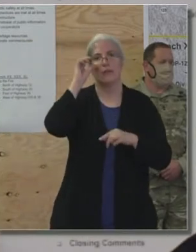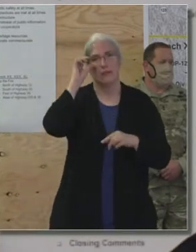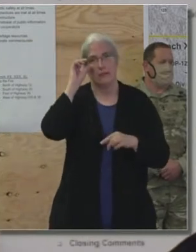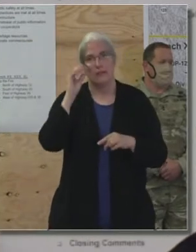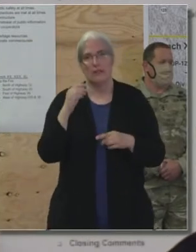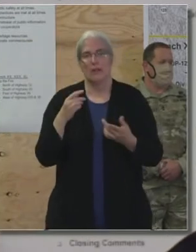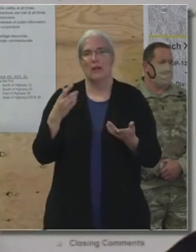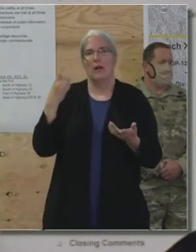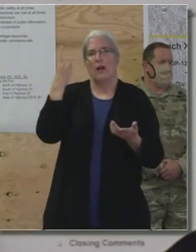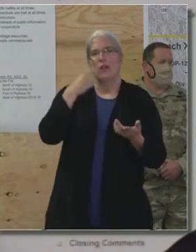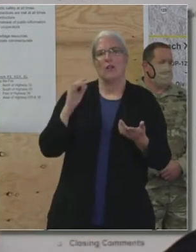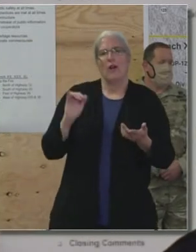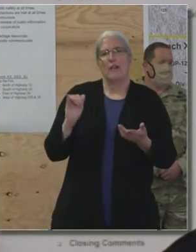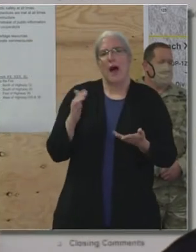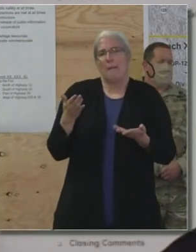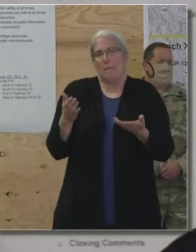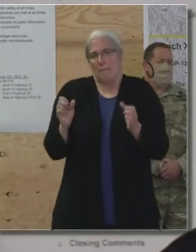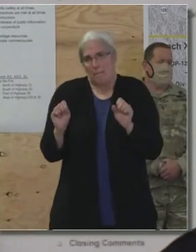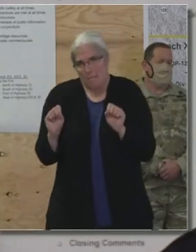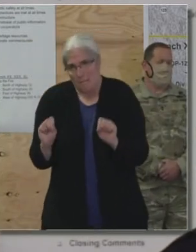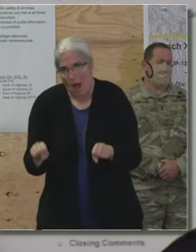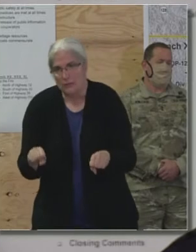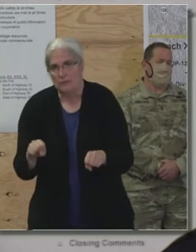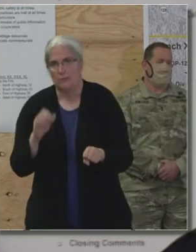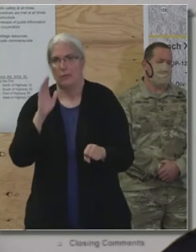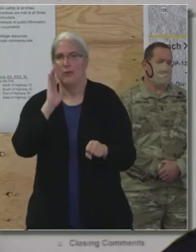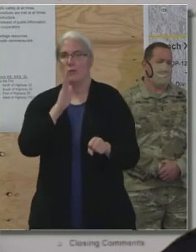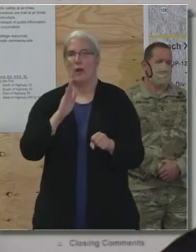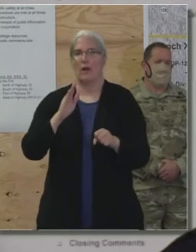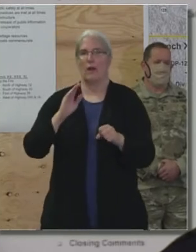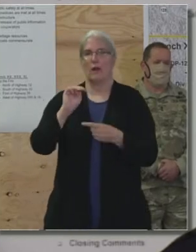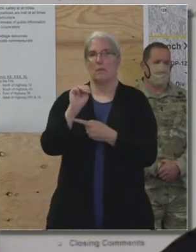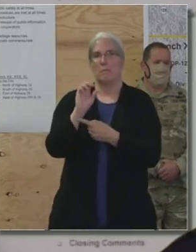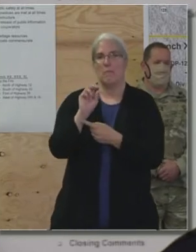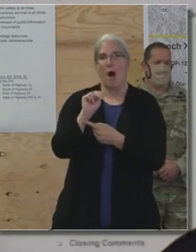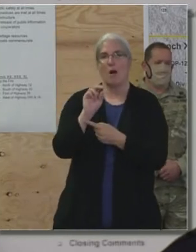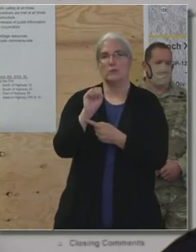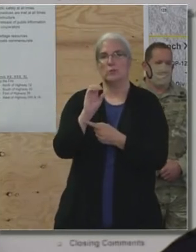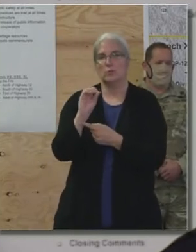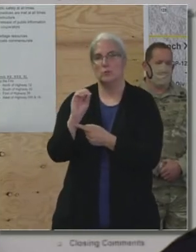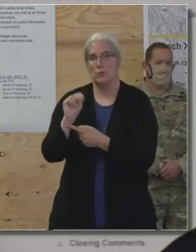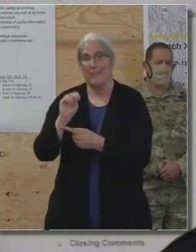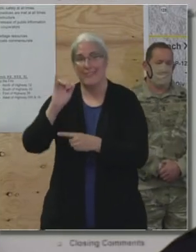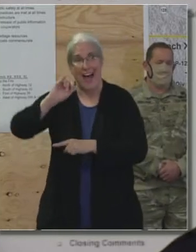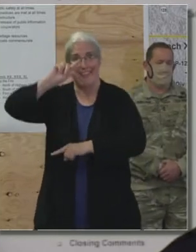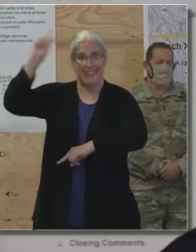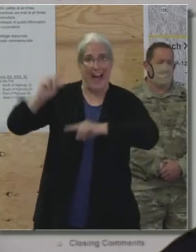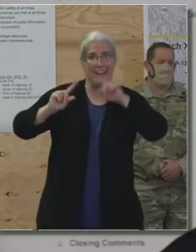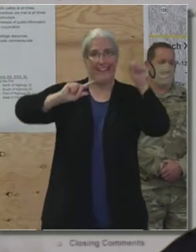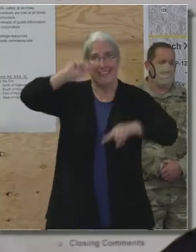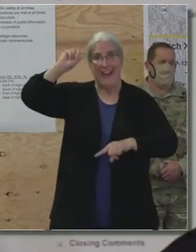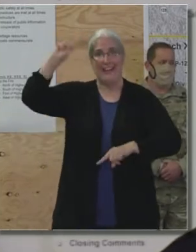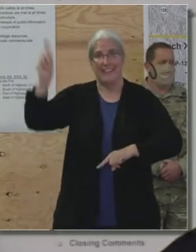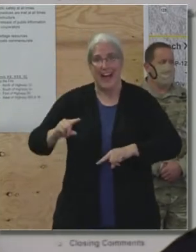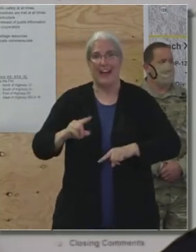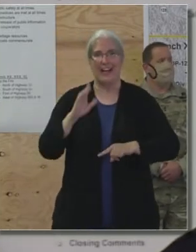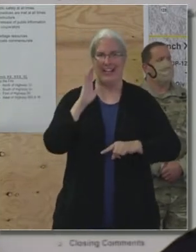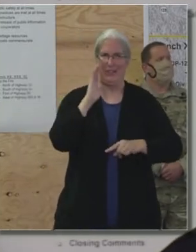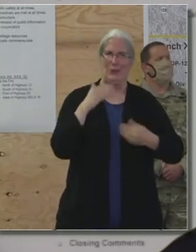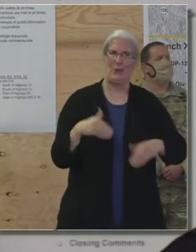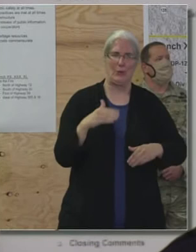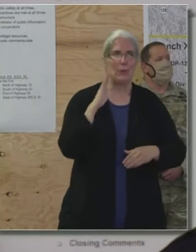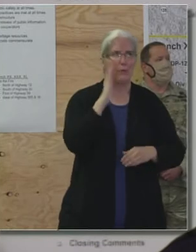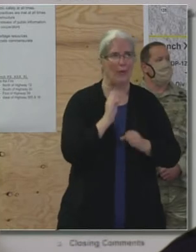que resultó en esos relámpagos esos puede y causar un reto para